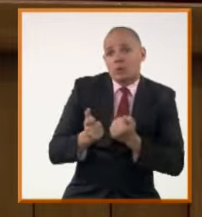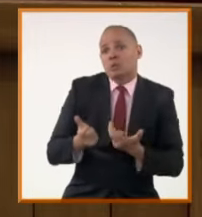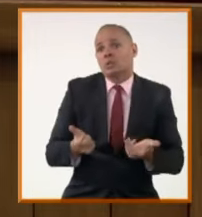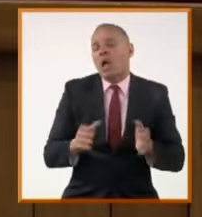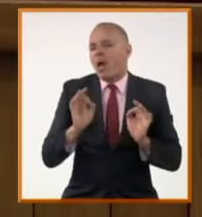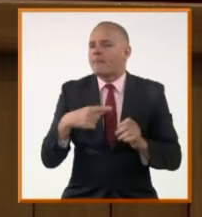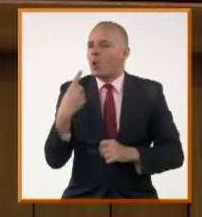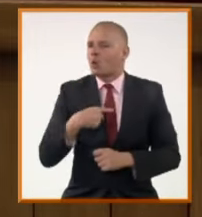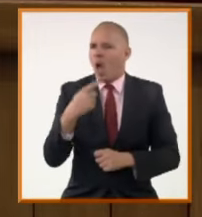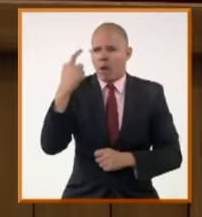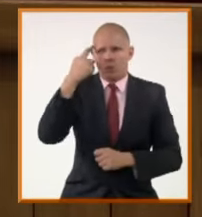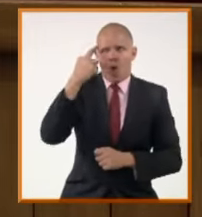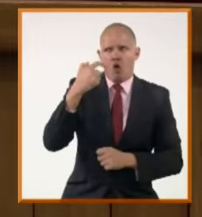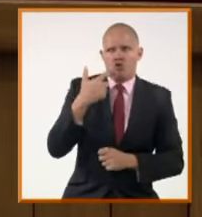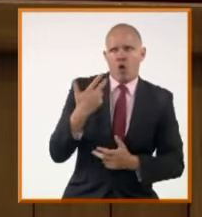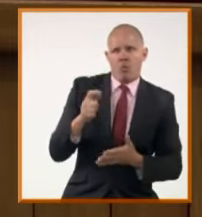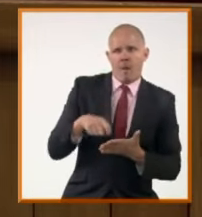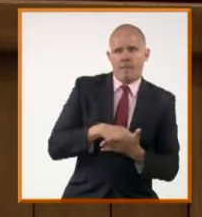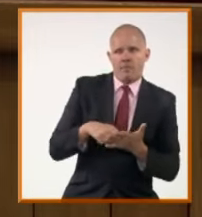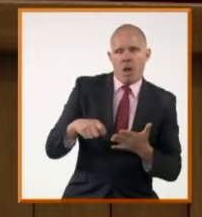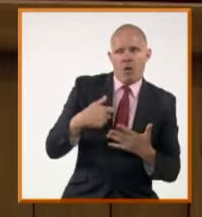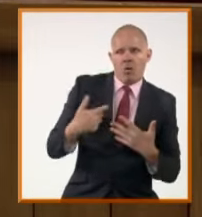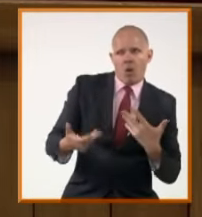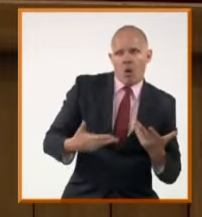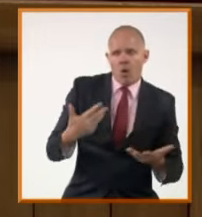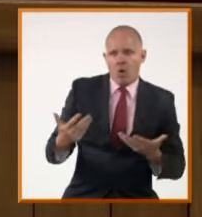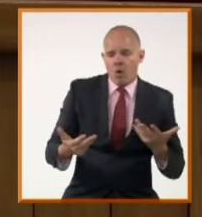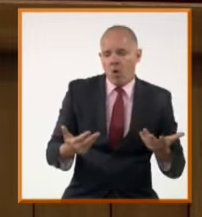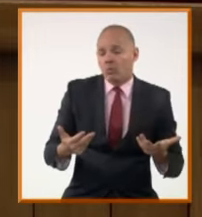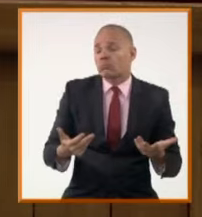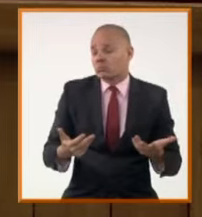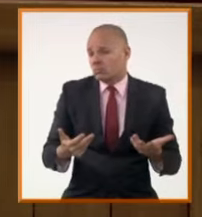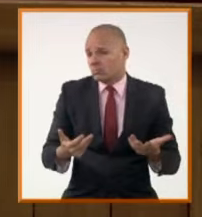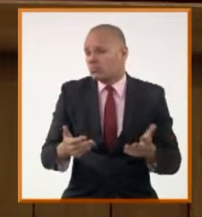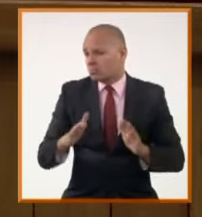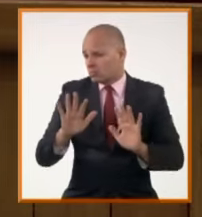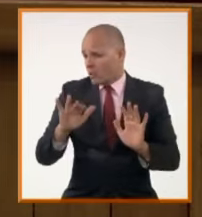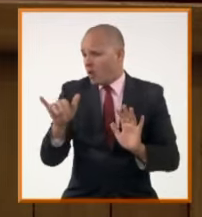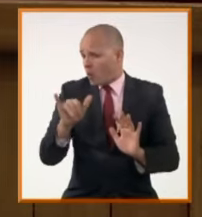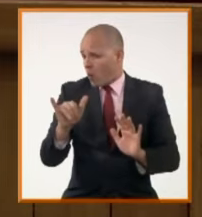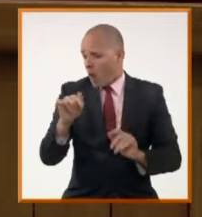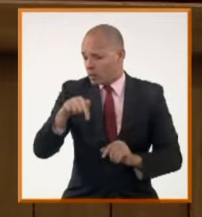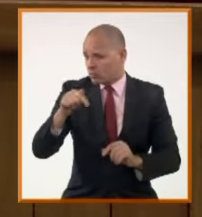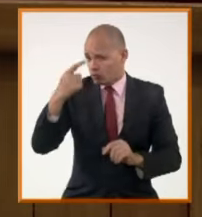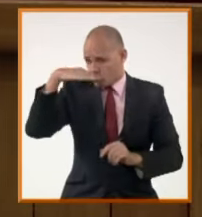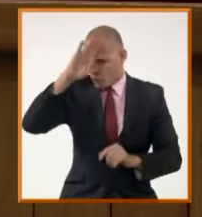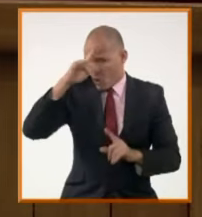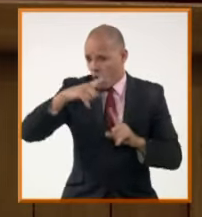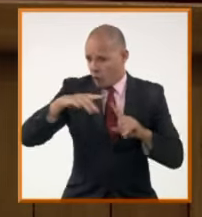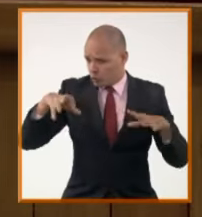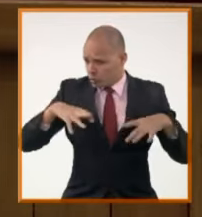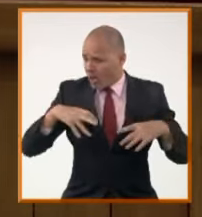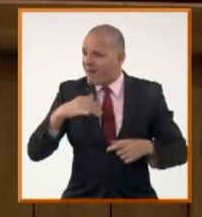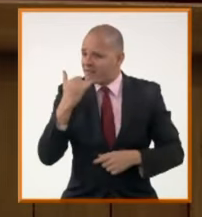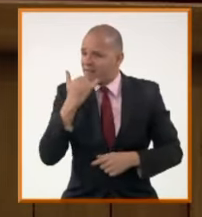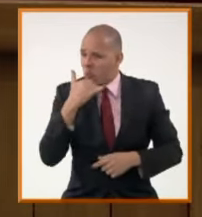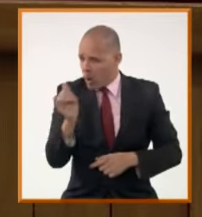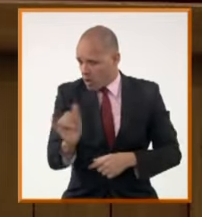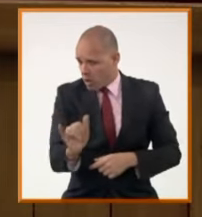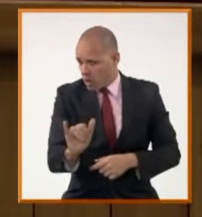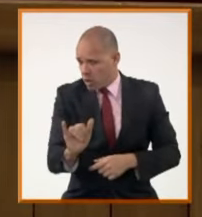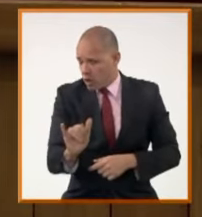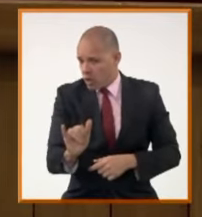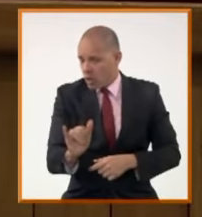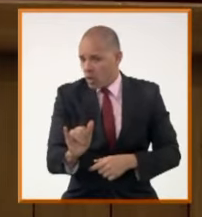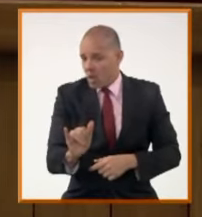chequeando, porque las afectaciones económicas también han incidido en su funcionamiento. Y nosotros no podemos permitir que se